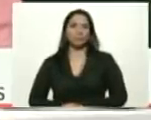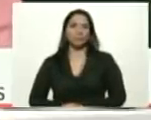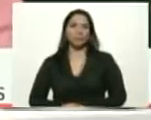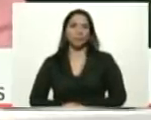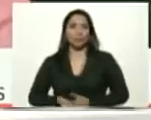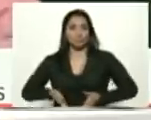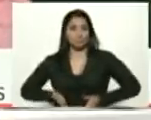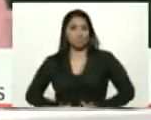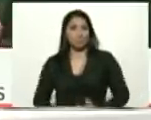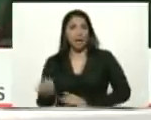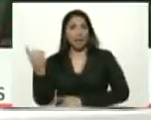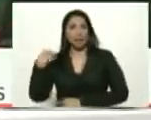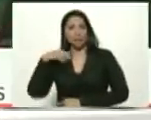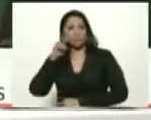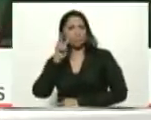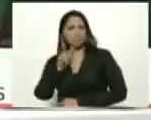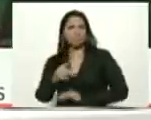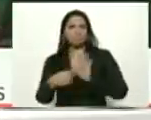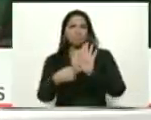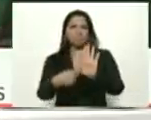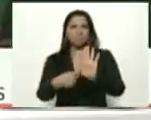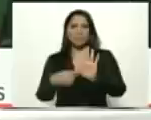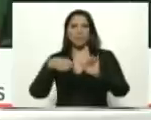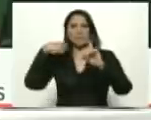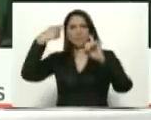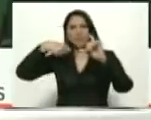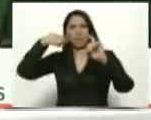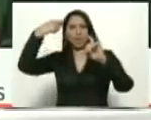Parto feliz, ayer mostré los videos.